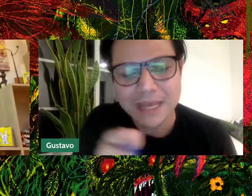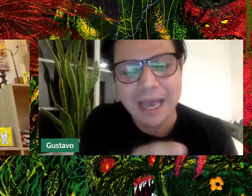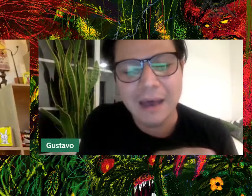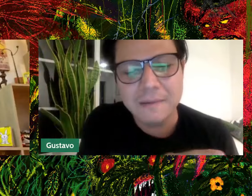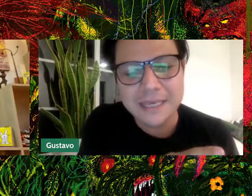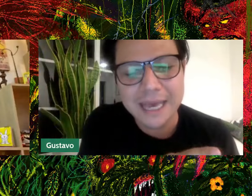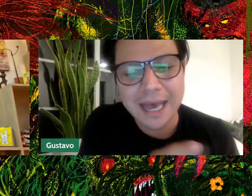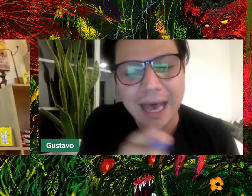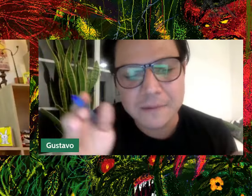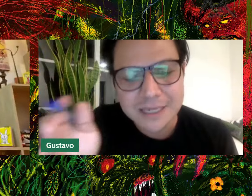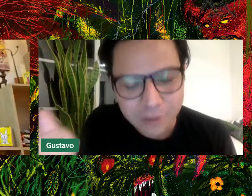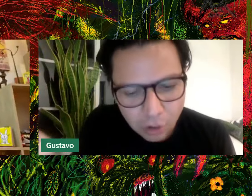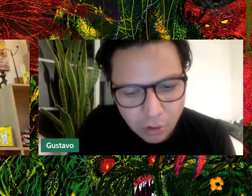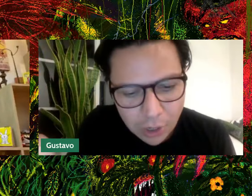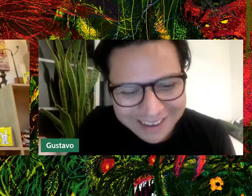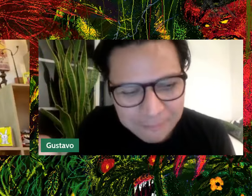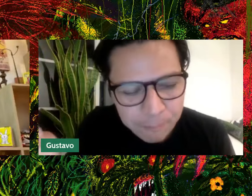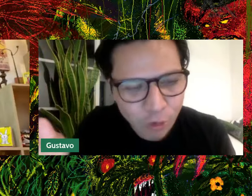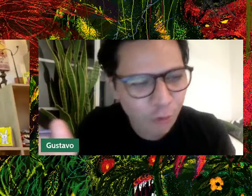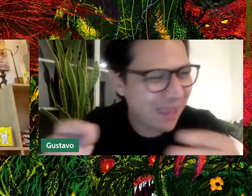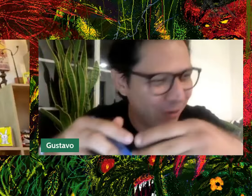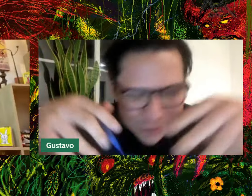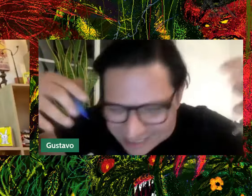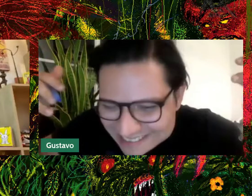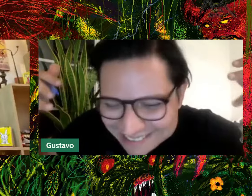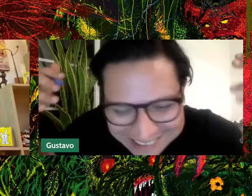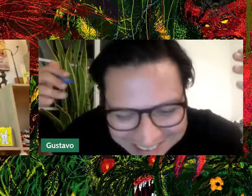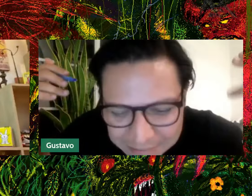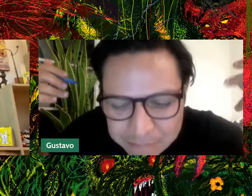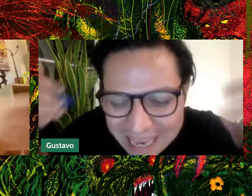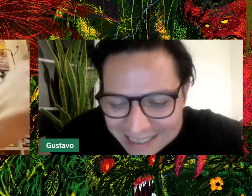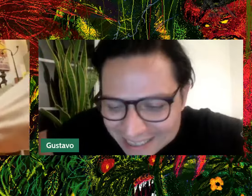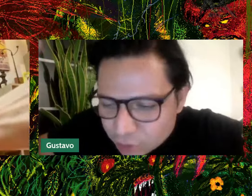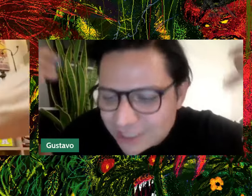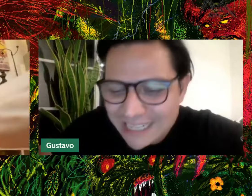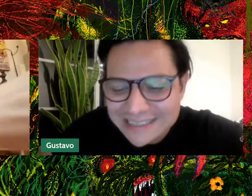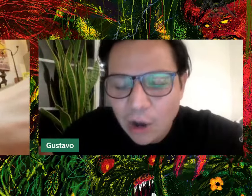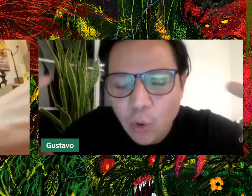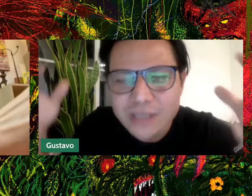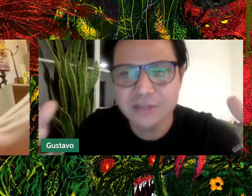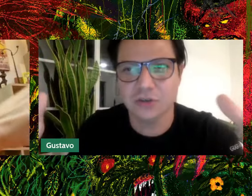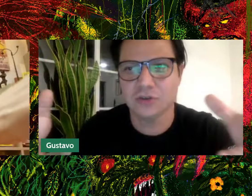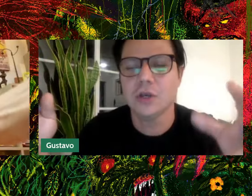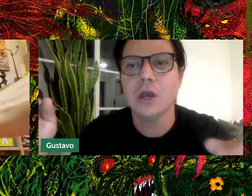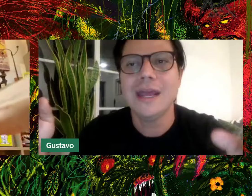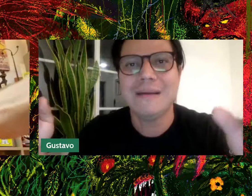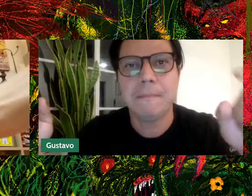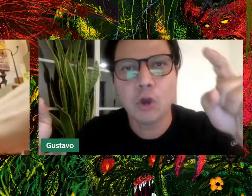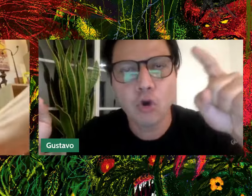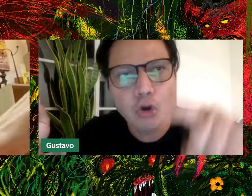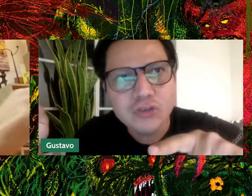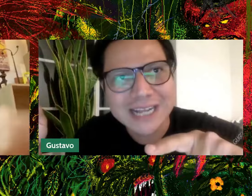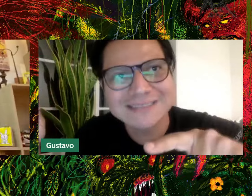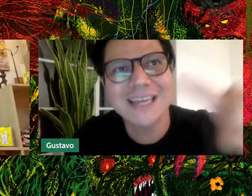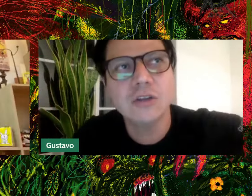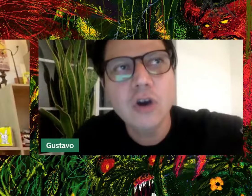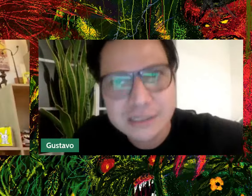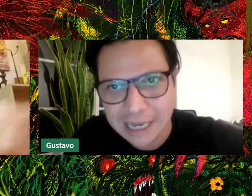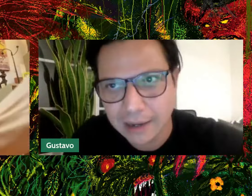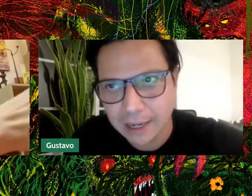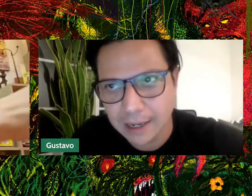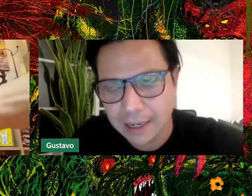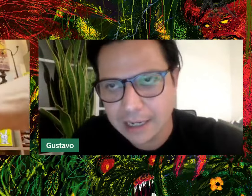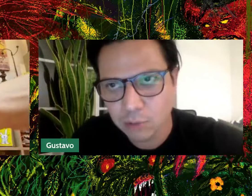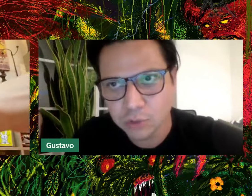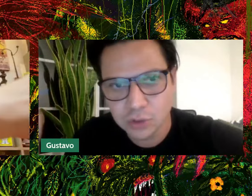Soviética había habido por lo menos 20 o 30 juicios contra